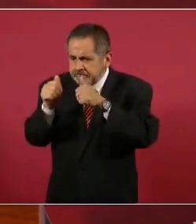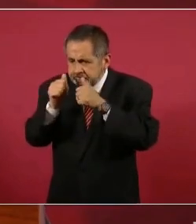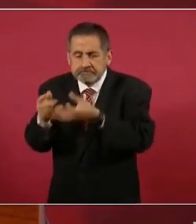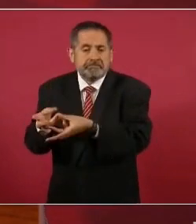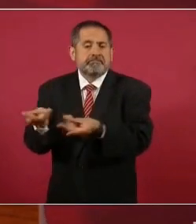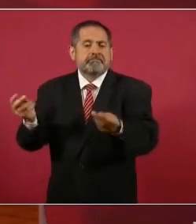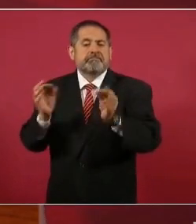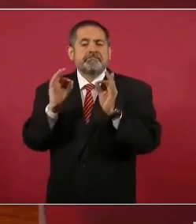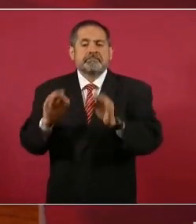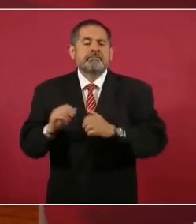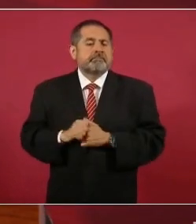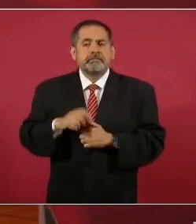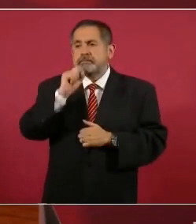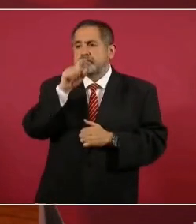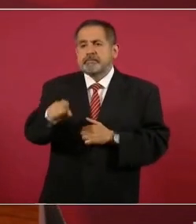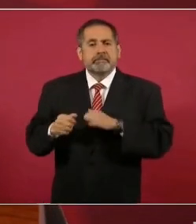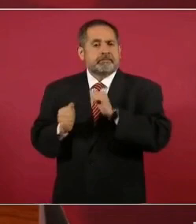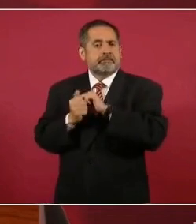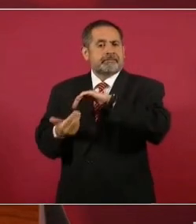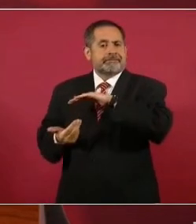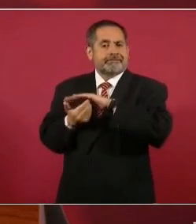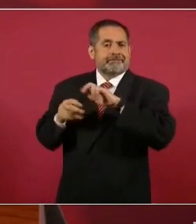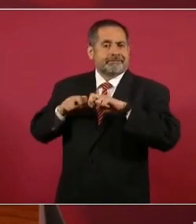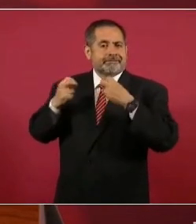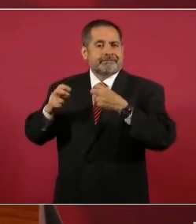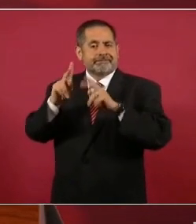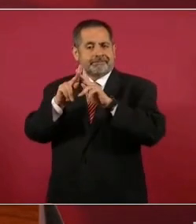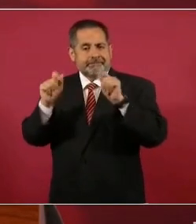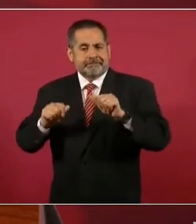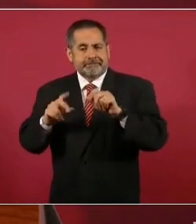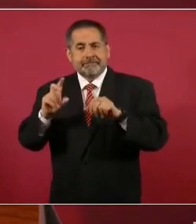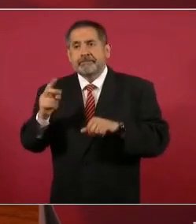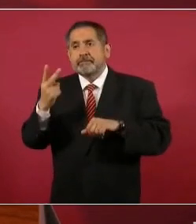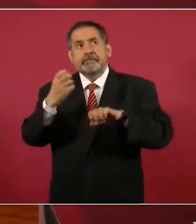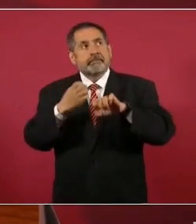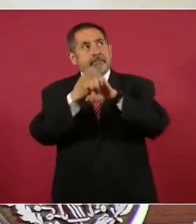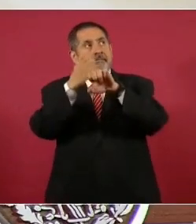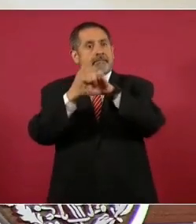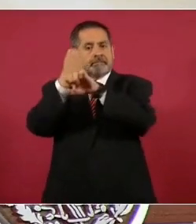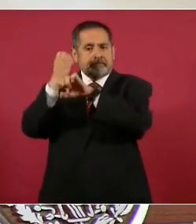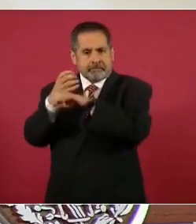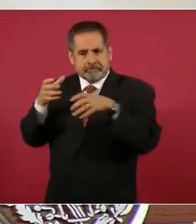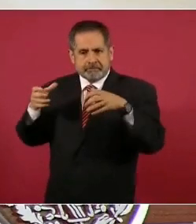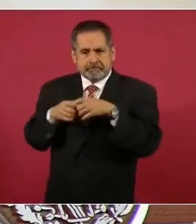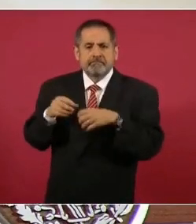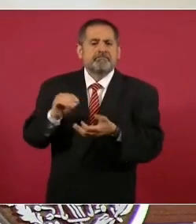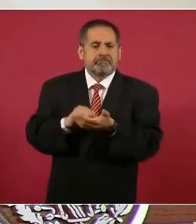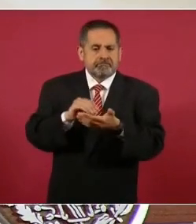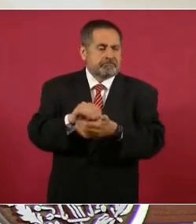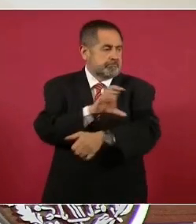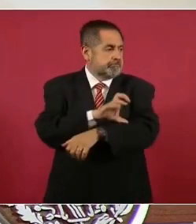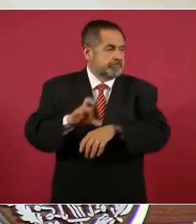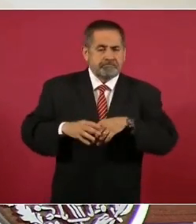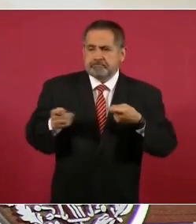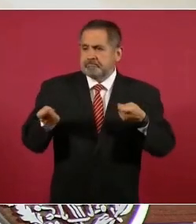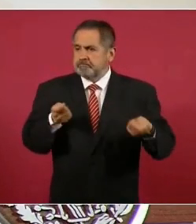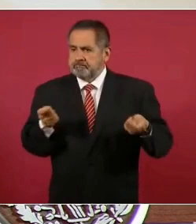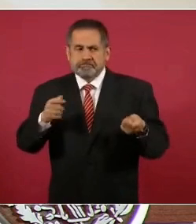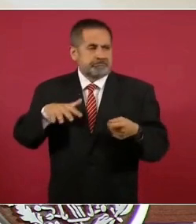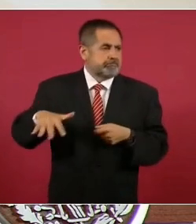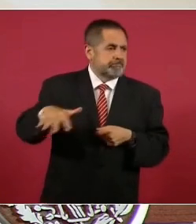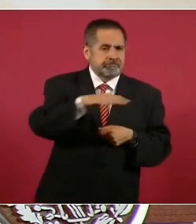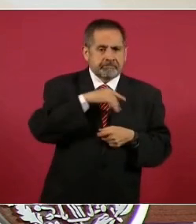a través de las mesas de paz en las 32 entidades seguimos coordinando acciones para combatir